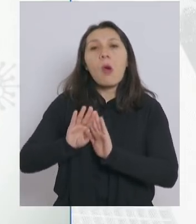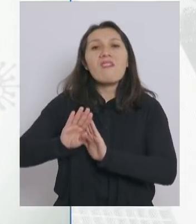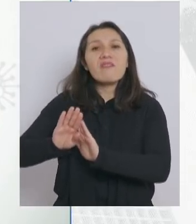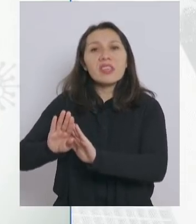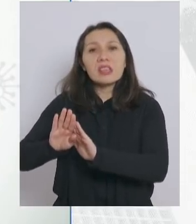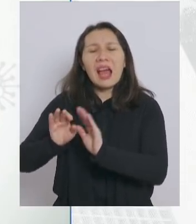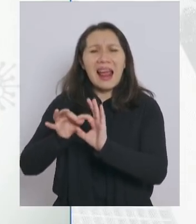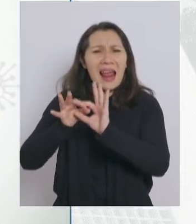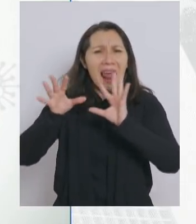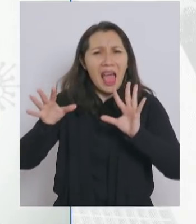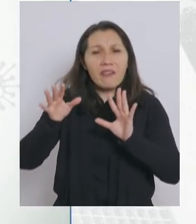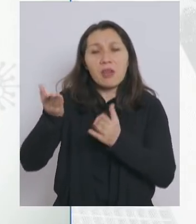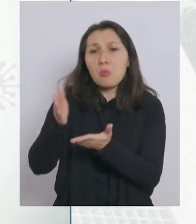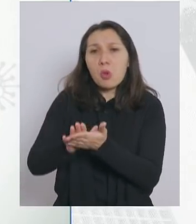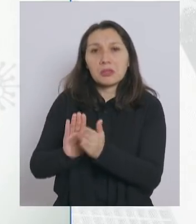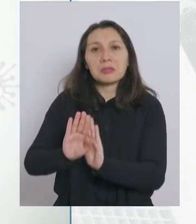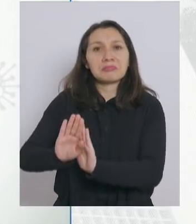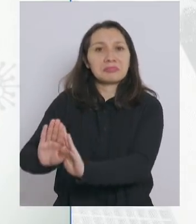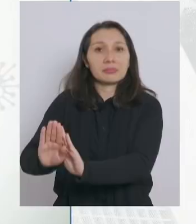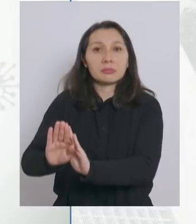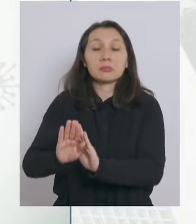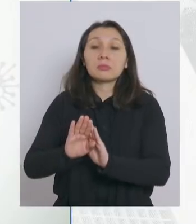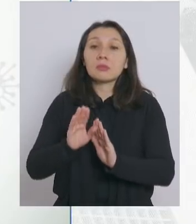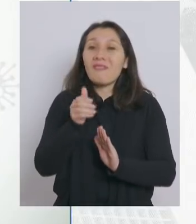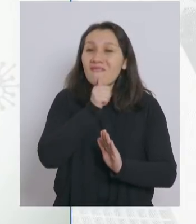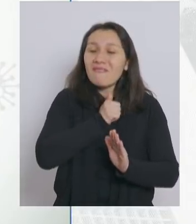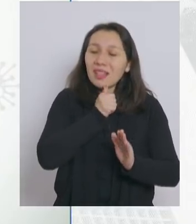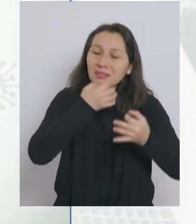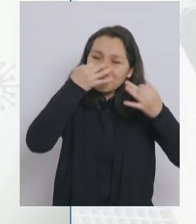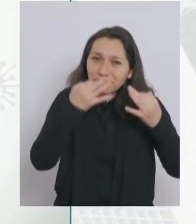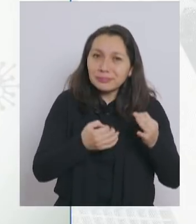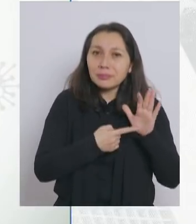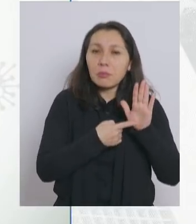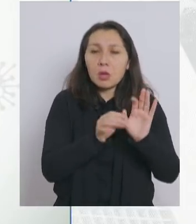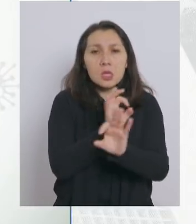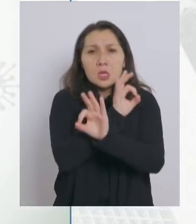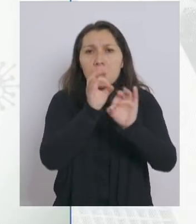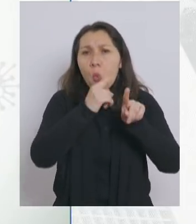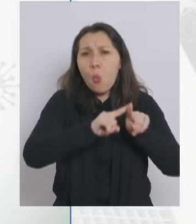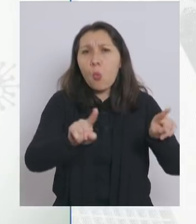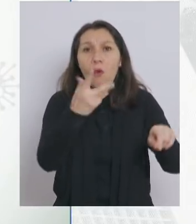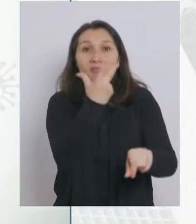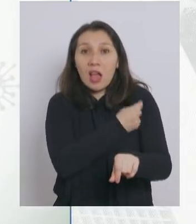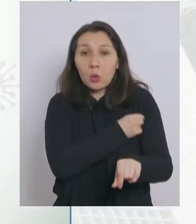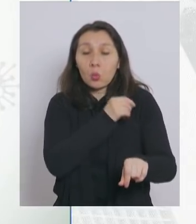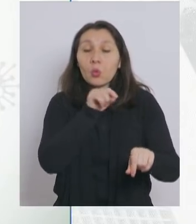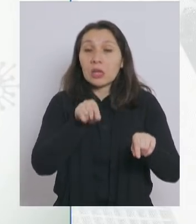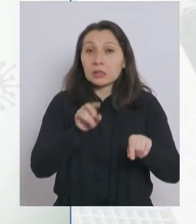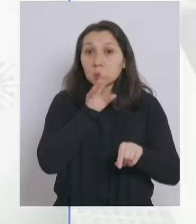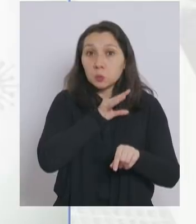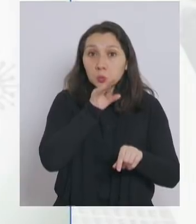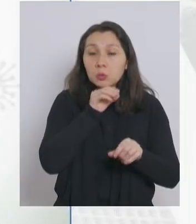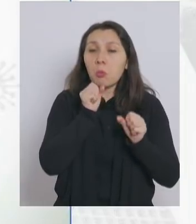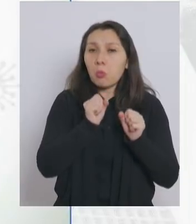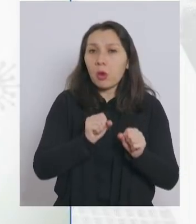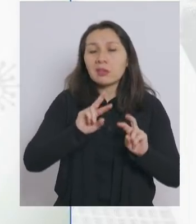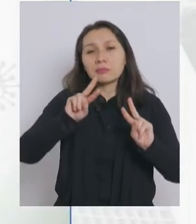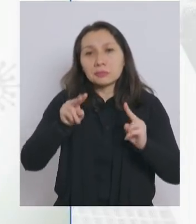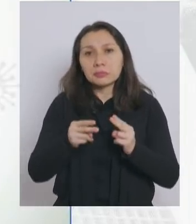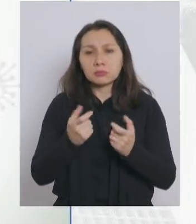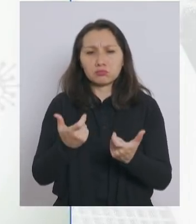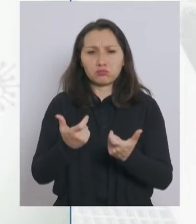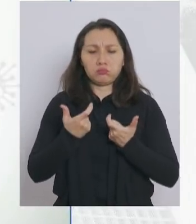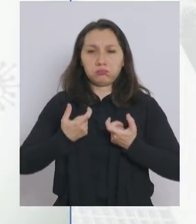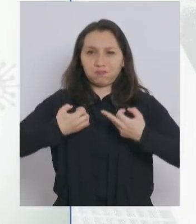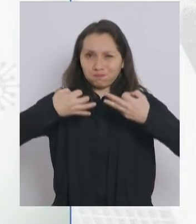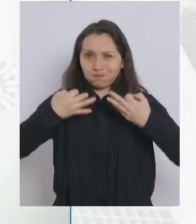muerte. Entonces, como no se encuentra demostrado aún que esta o ninguna otra vacuna que hemos administrado pueda representar una